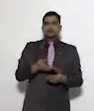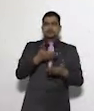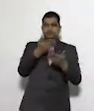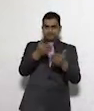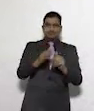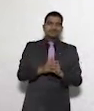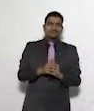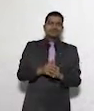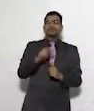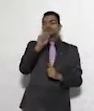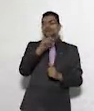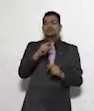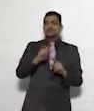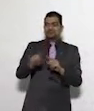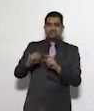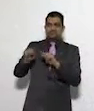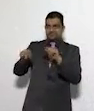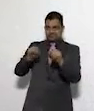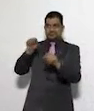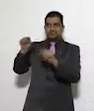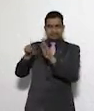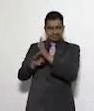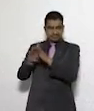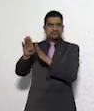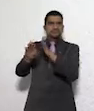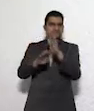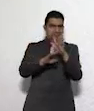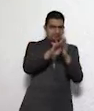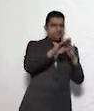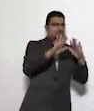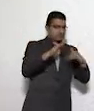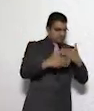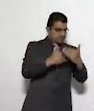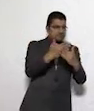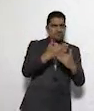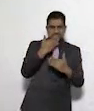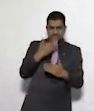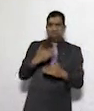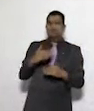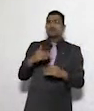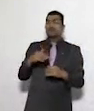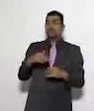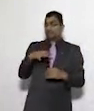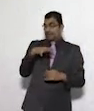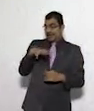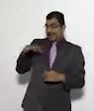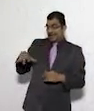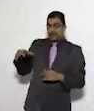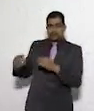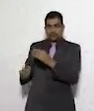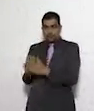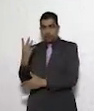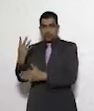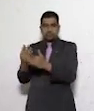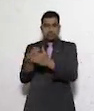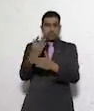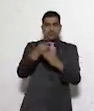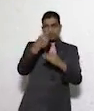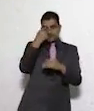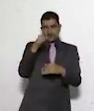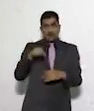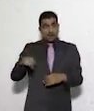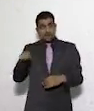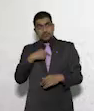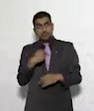en muchos aspectos hemos avanzado. Cada vez existen más organismos que denuncian las violaciones a